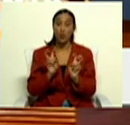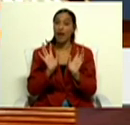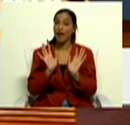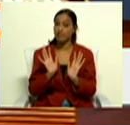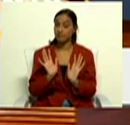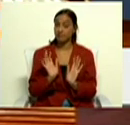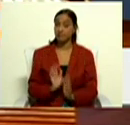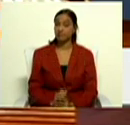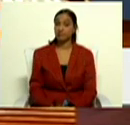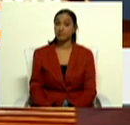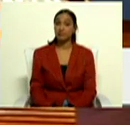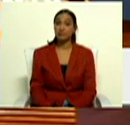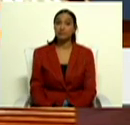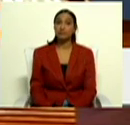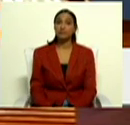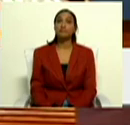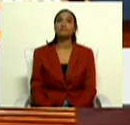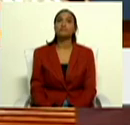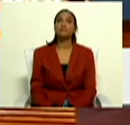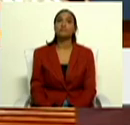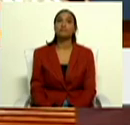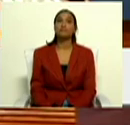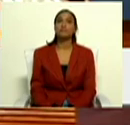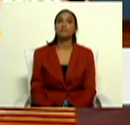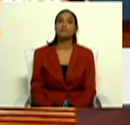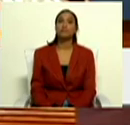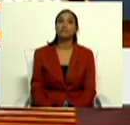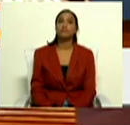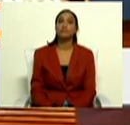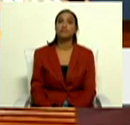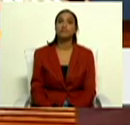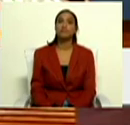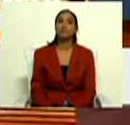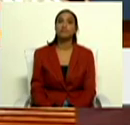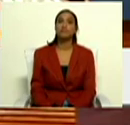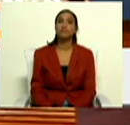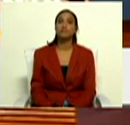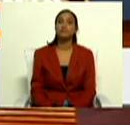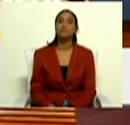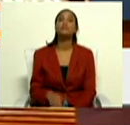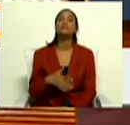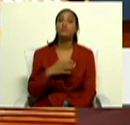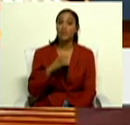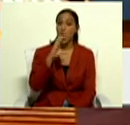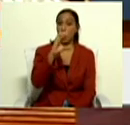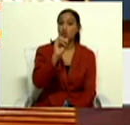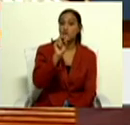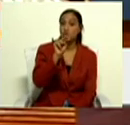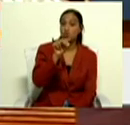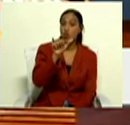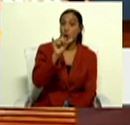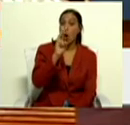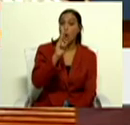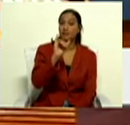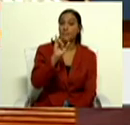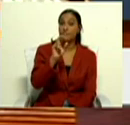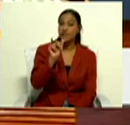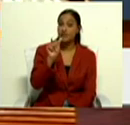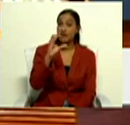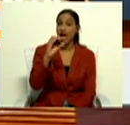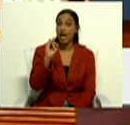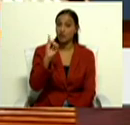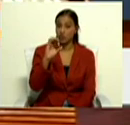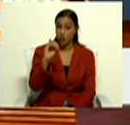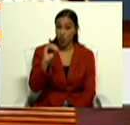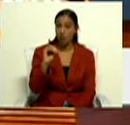decíamos en enero, denominando la trama como conspiración continuada, no nos equivocamos, puesto